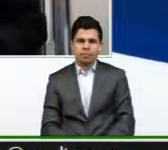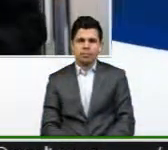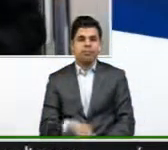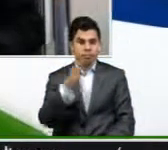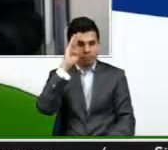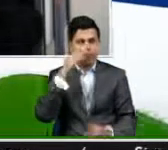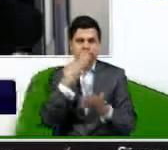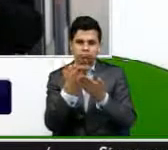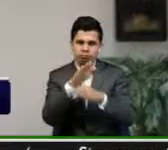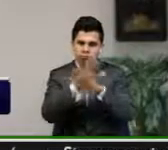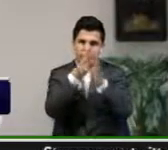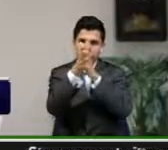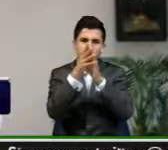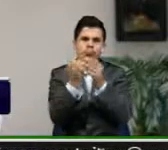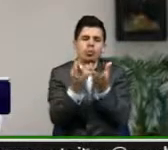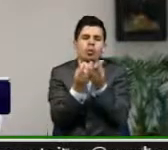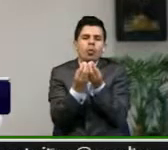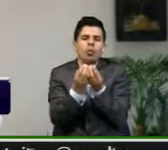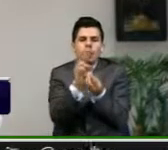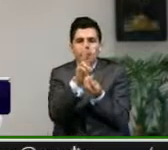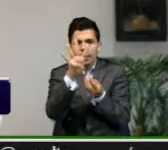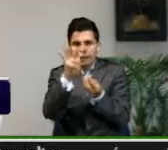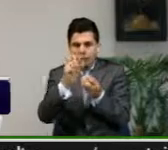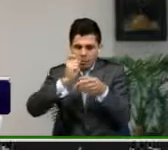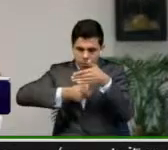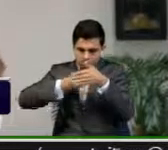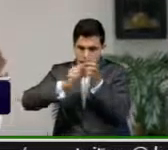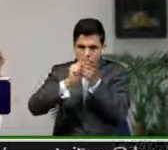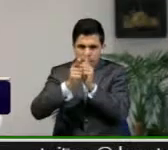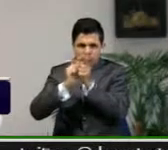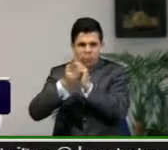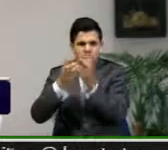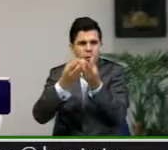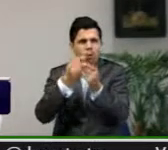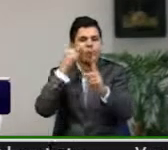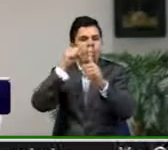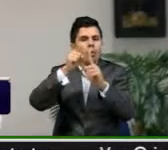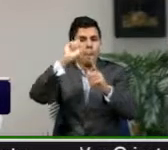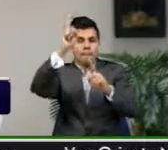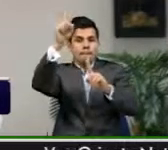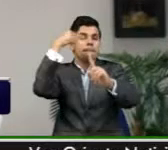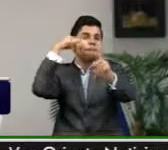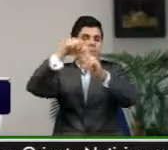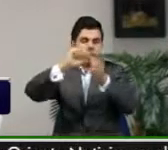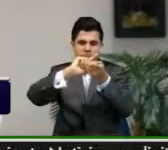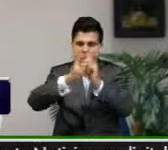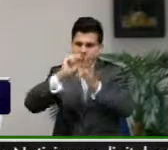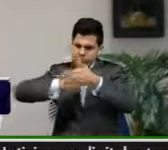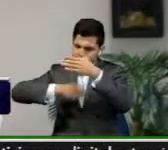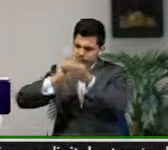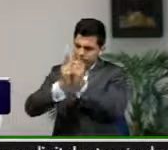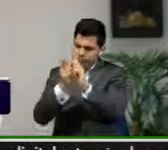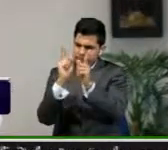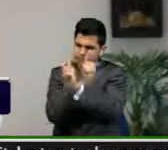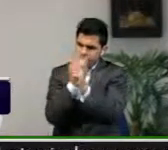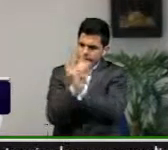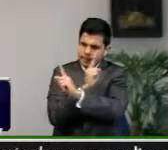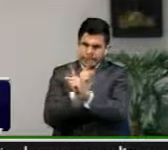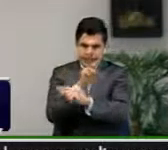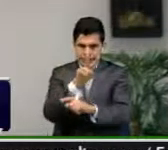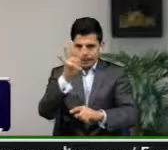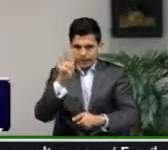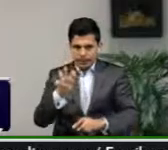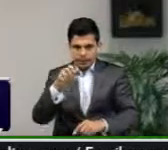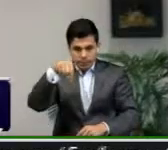Compañeros, muy buenas tardes. Y 29 fueron las modificaciones que se dieron entre los aspirantes a los próximos comicios electorales. Pues durante